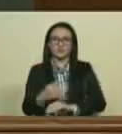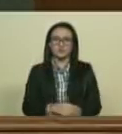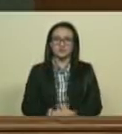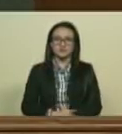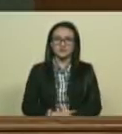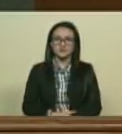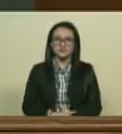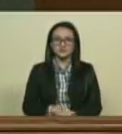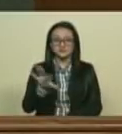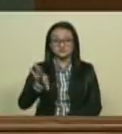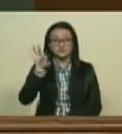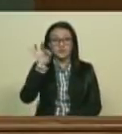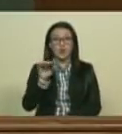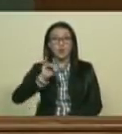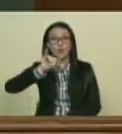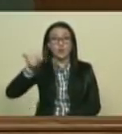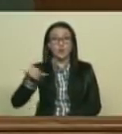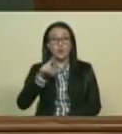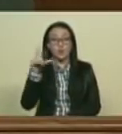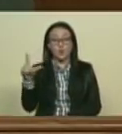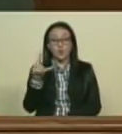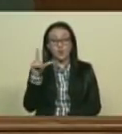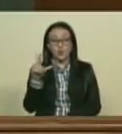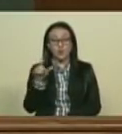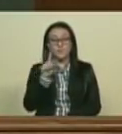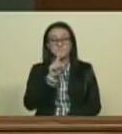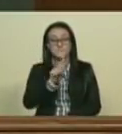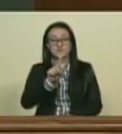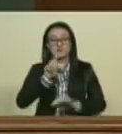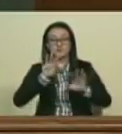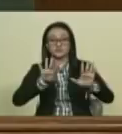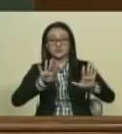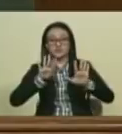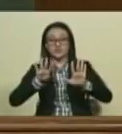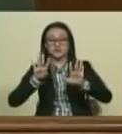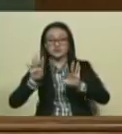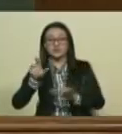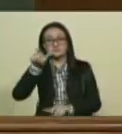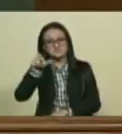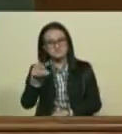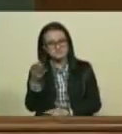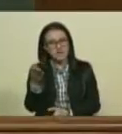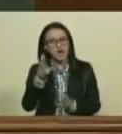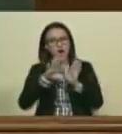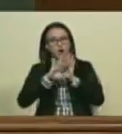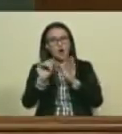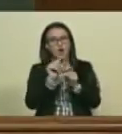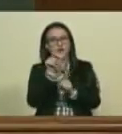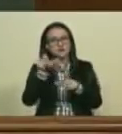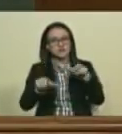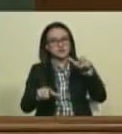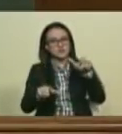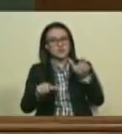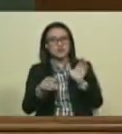1999. Es electo en julio de 1999 como constituyente de la República en